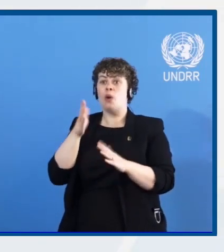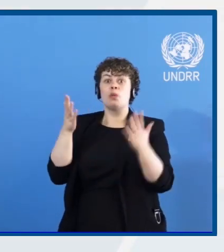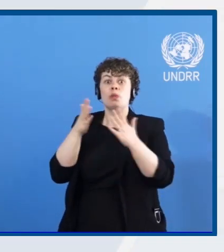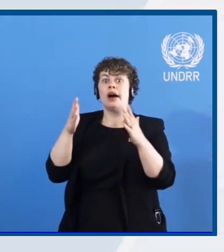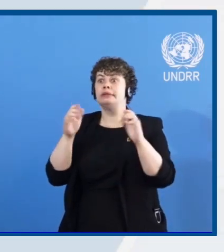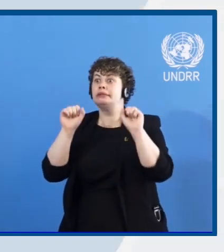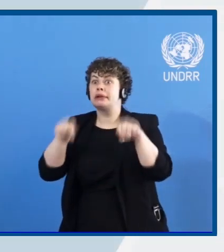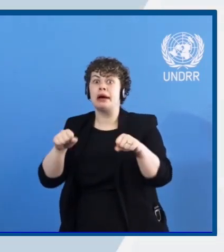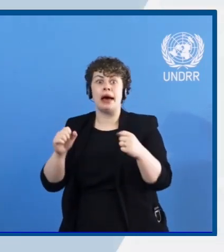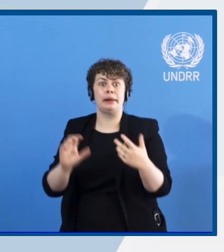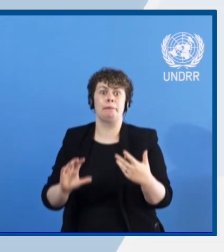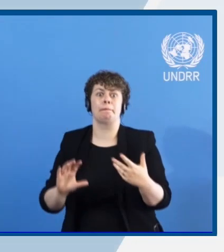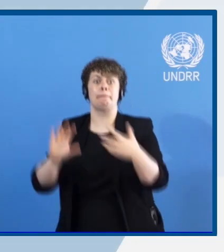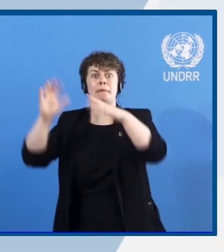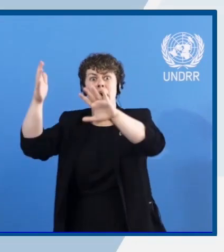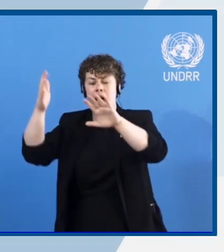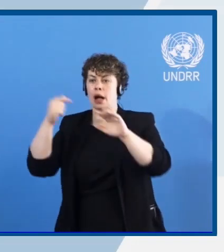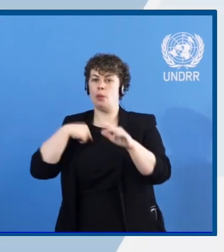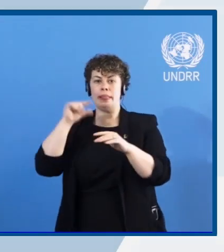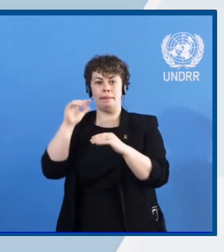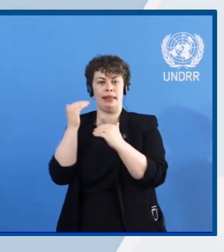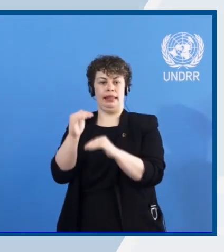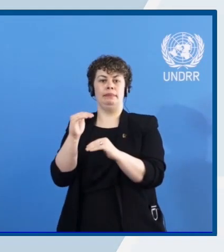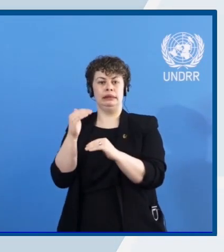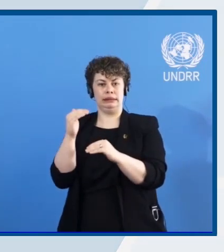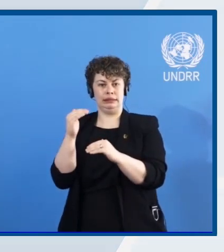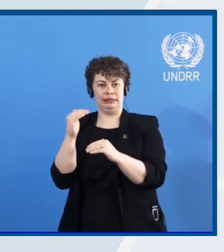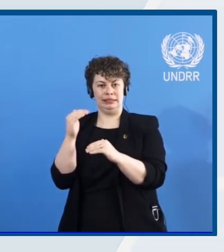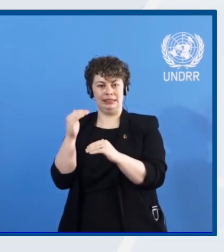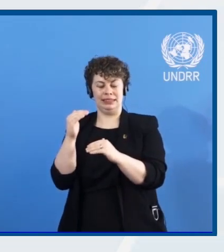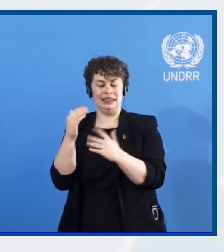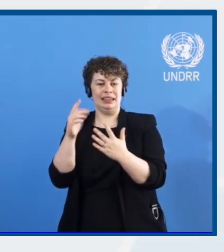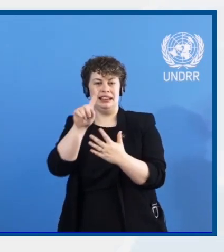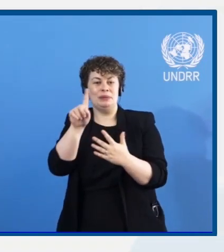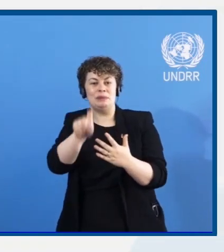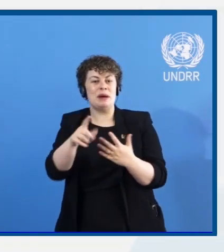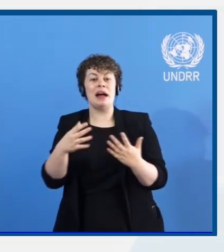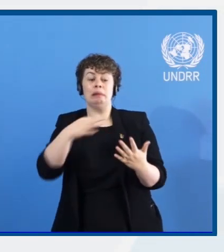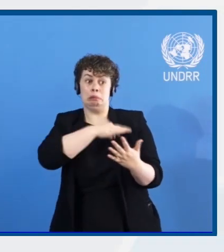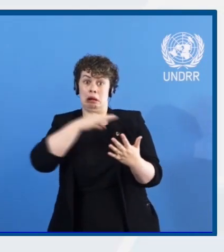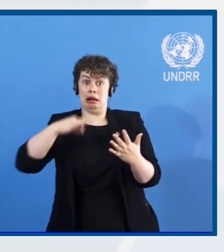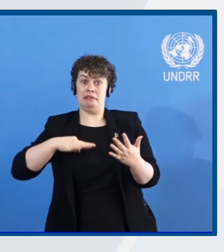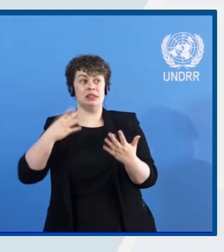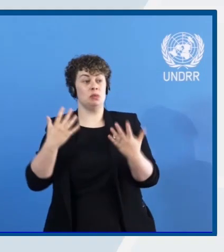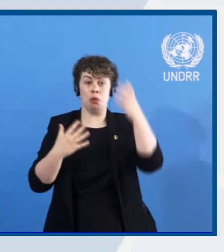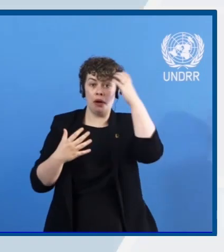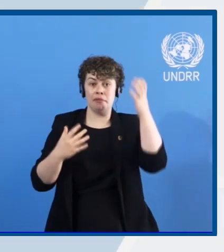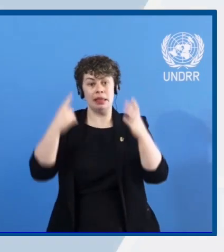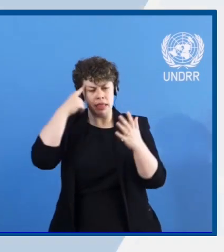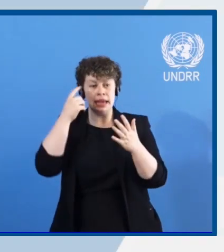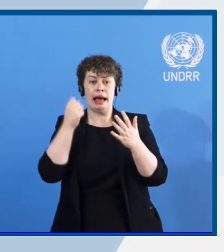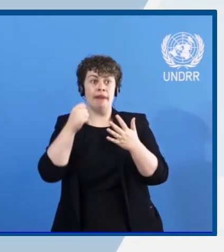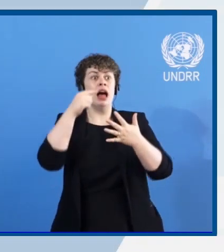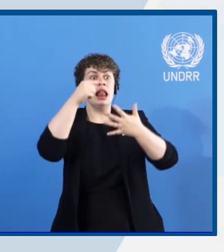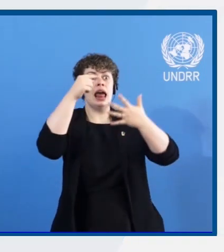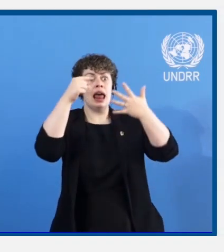pero los desastres son un riesgo más, no sé si me voy a entender. El desastre como un riesgo y no el desastre como la